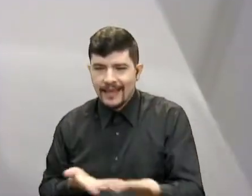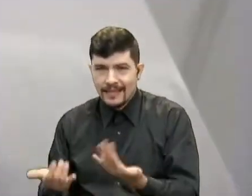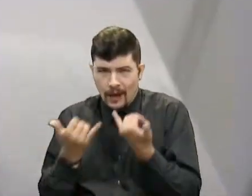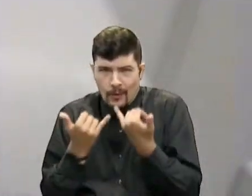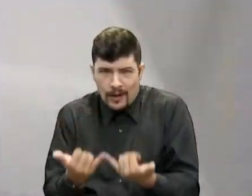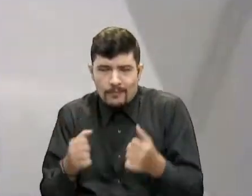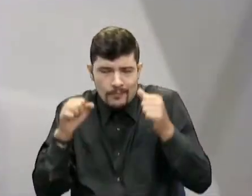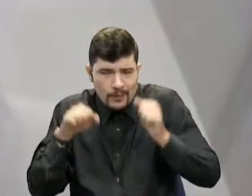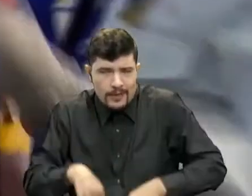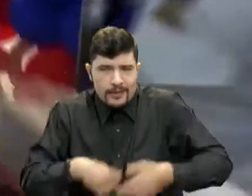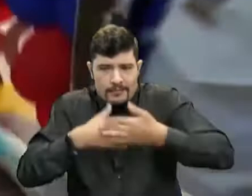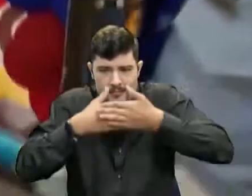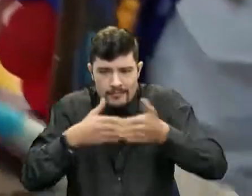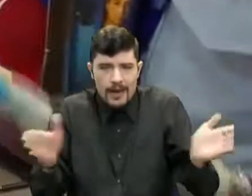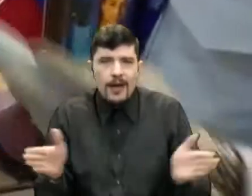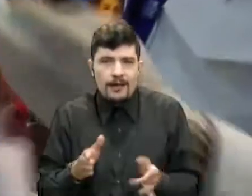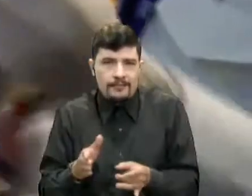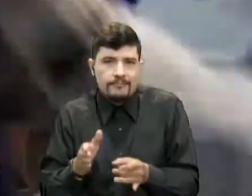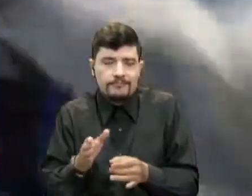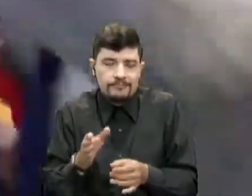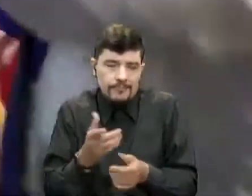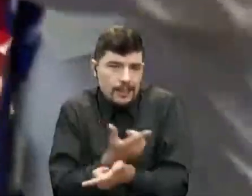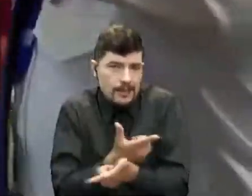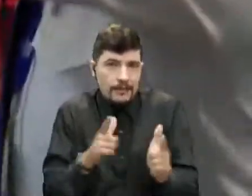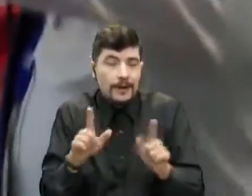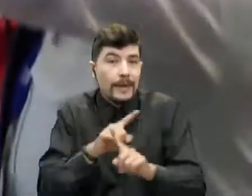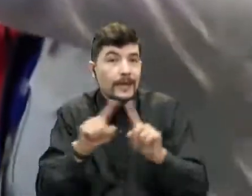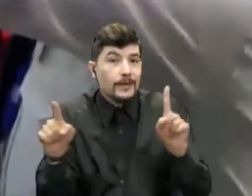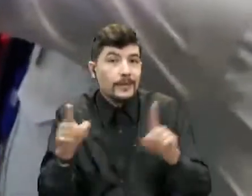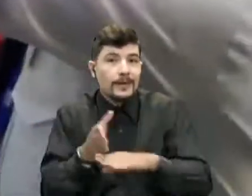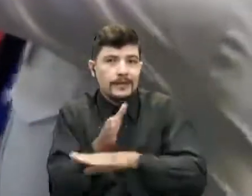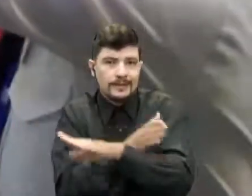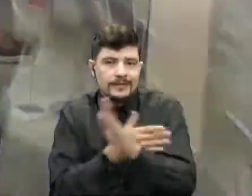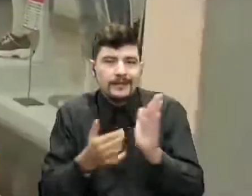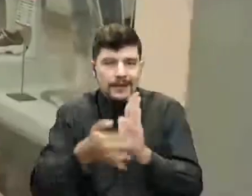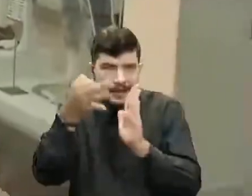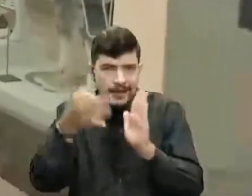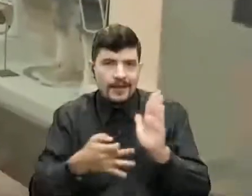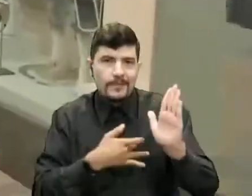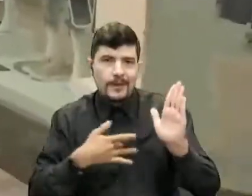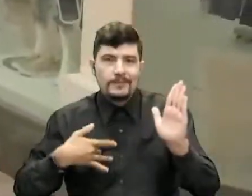Amor y Amistad, pero garantizando los protocolos de bioseguridad.